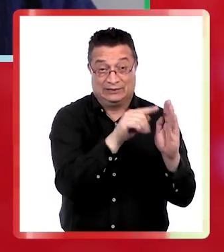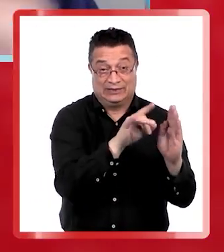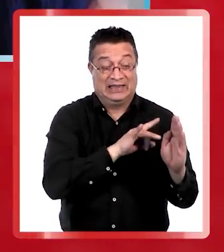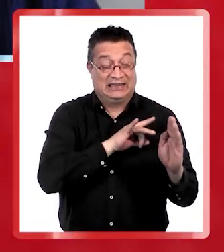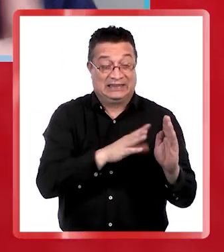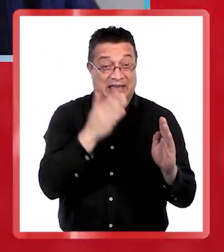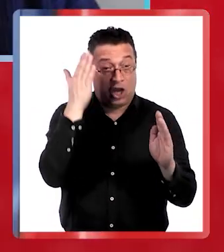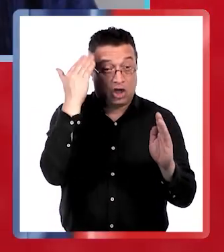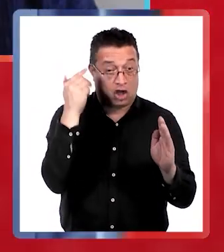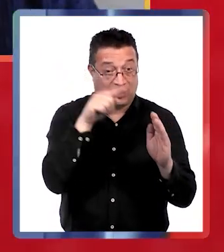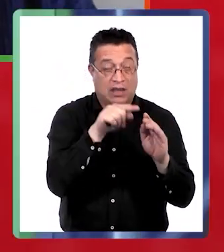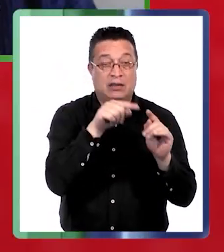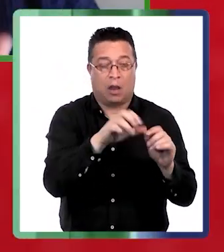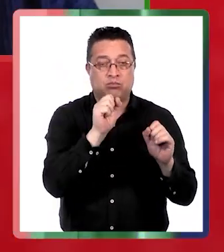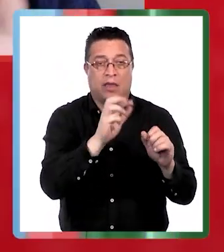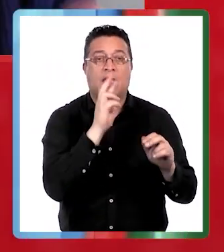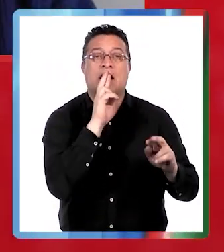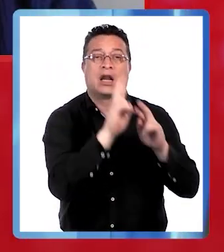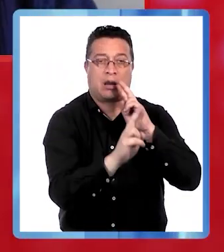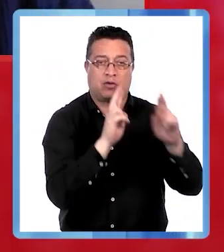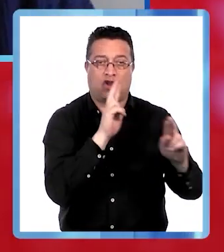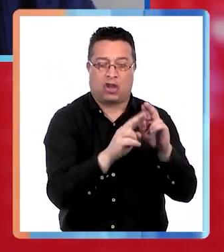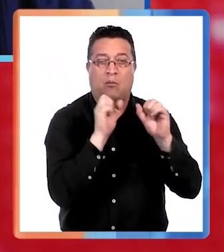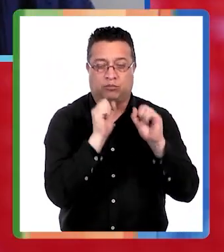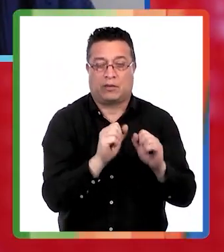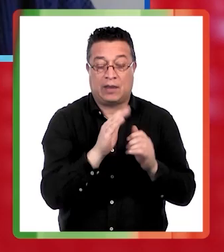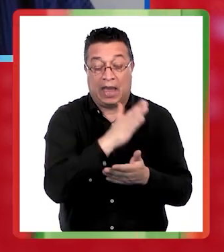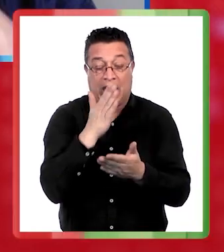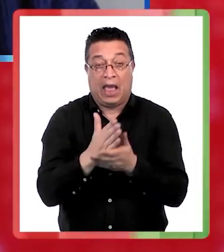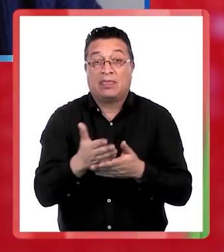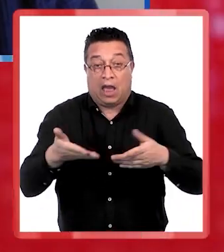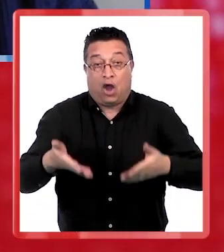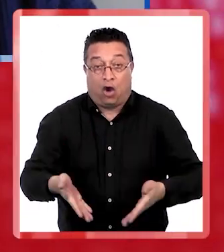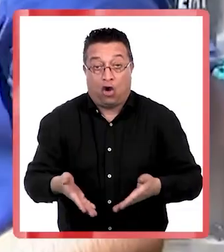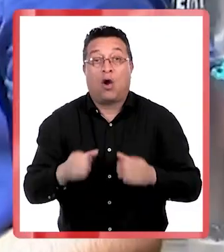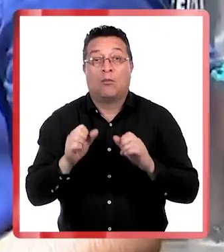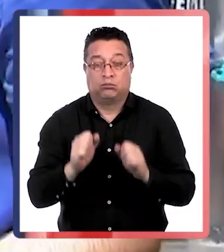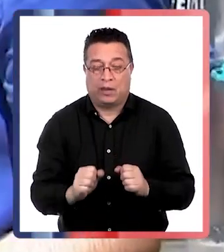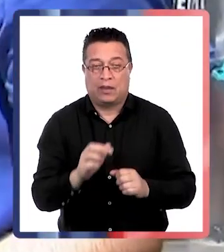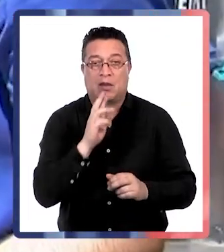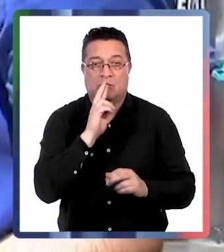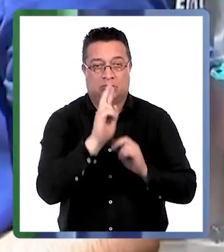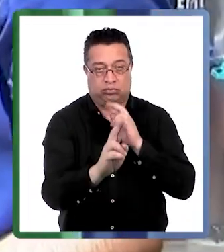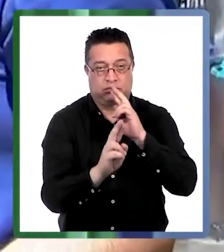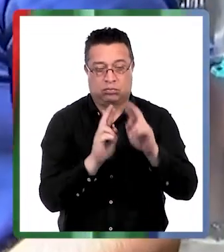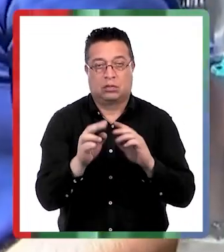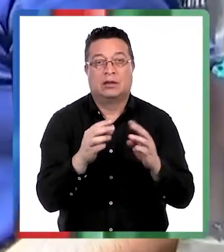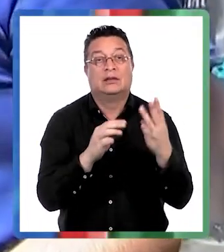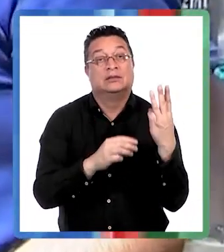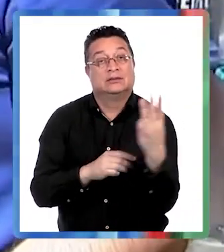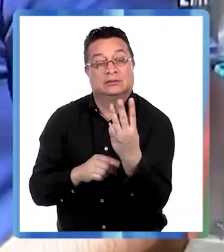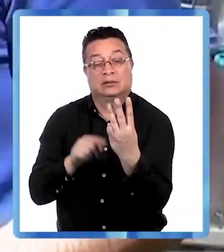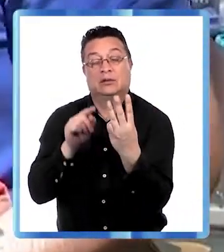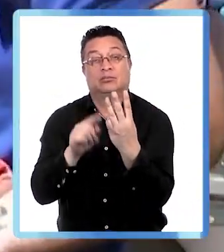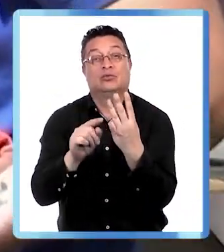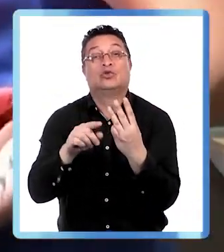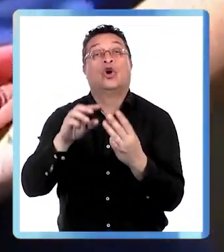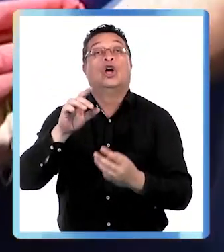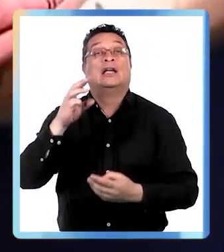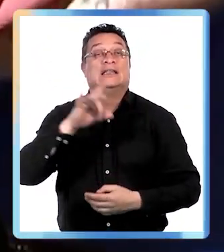sabe, todavía la gente está a tiempo de responderla. De hecho, hasta hoy pueden responderla en el sitio